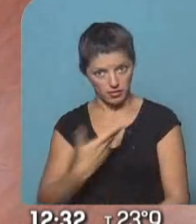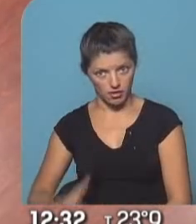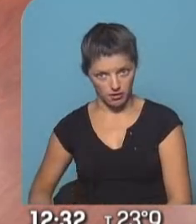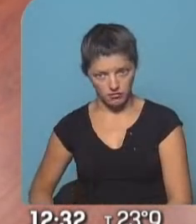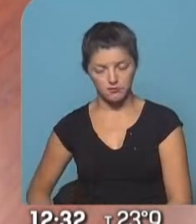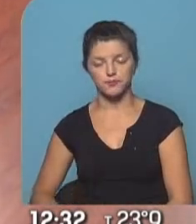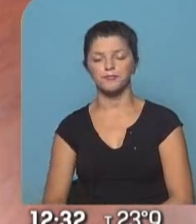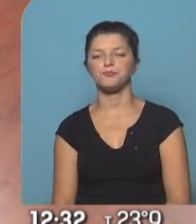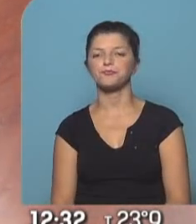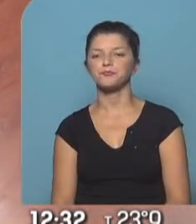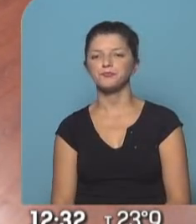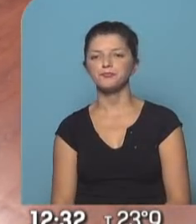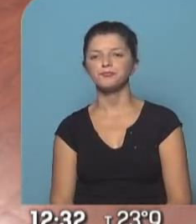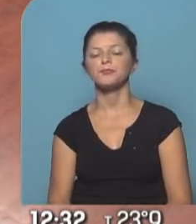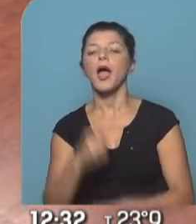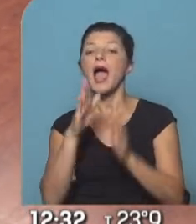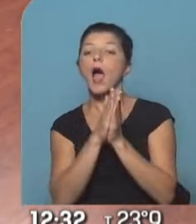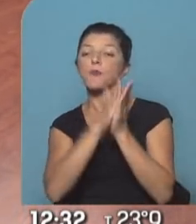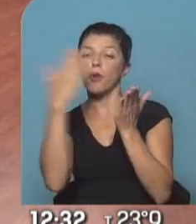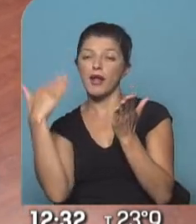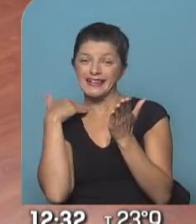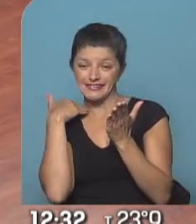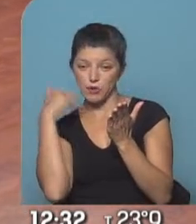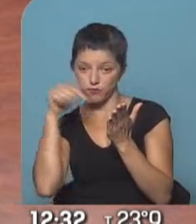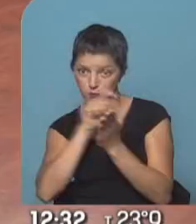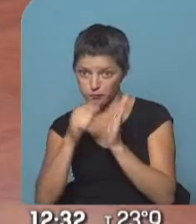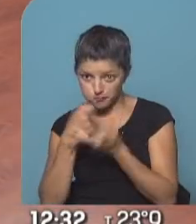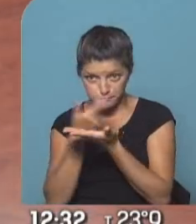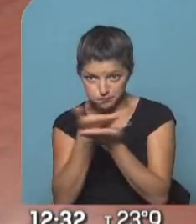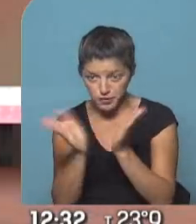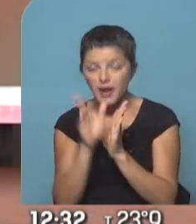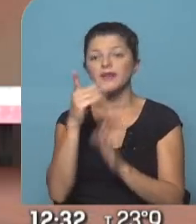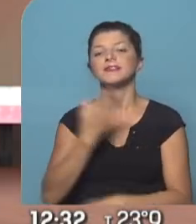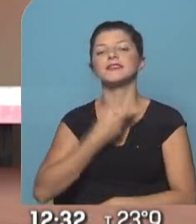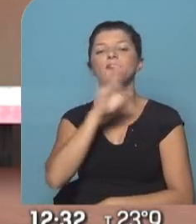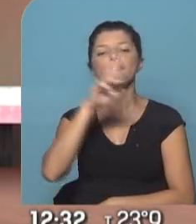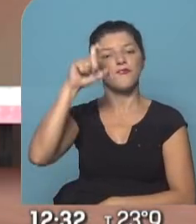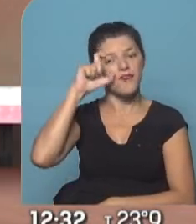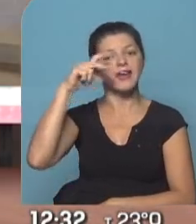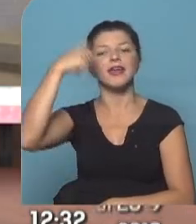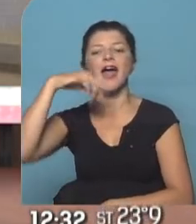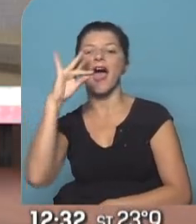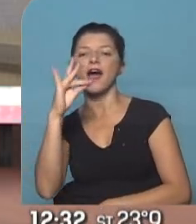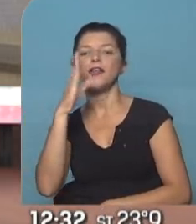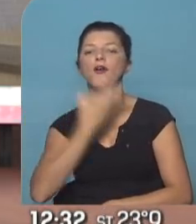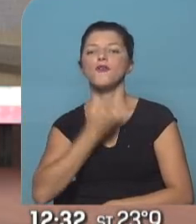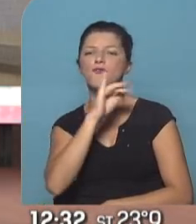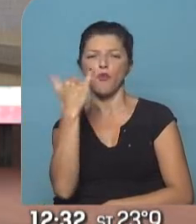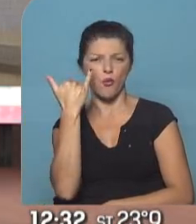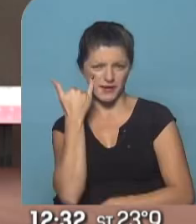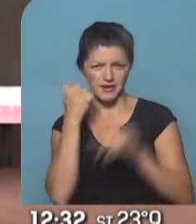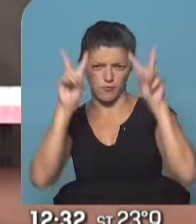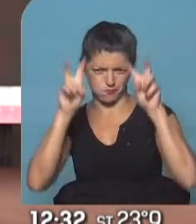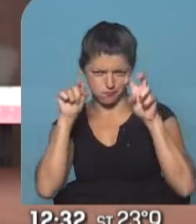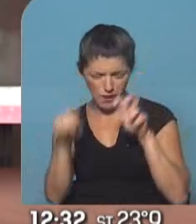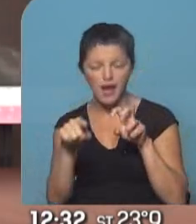Un libro tiene en jaque al gobierno de Estados Unidos. El libro se llama en inglés Fire and Fury Inside the White House, algo así como Fuego